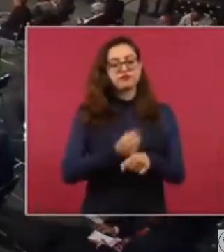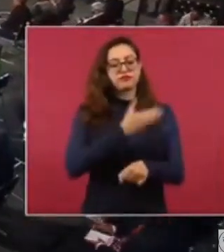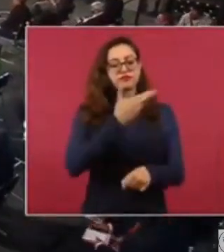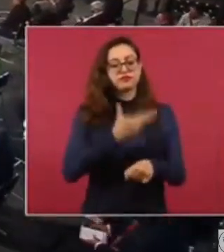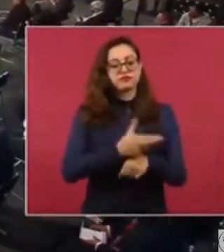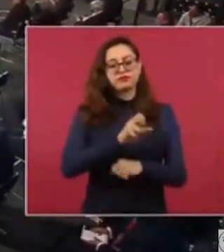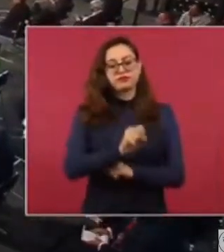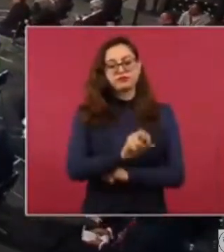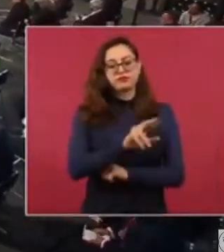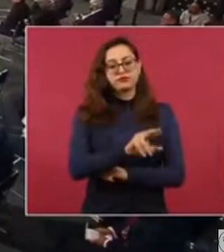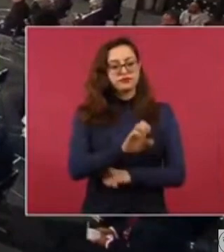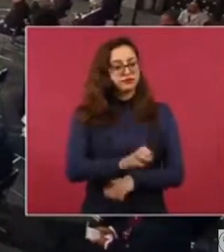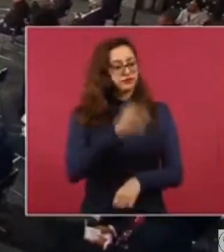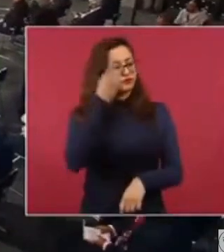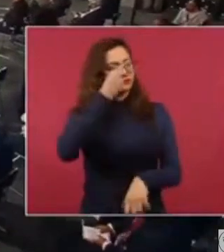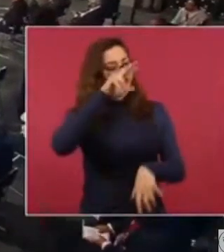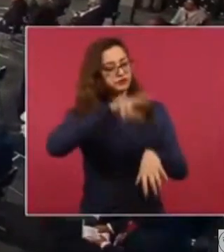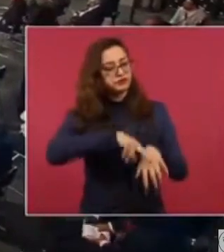director May.